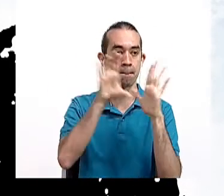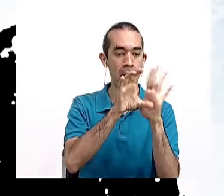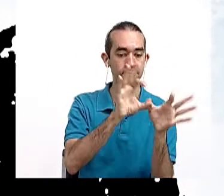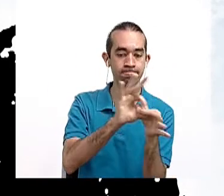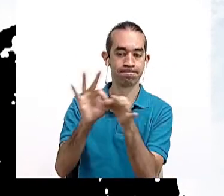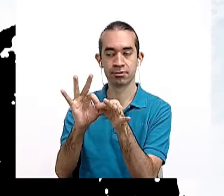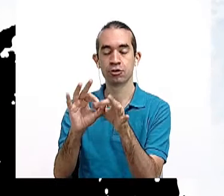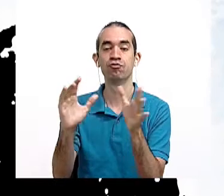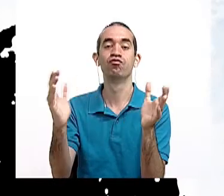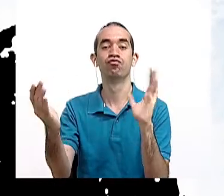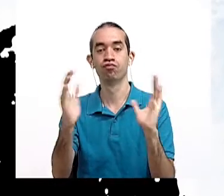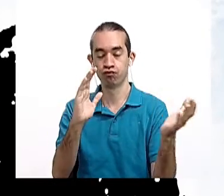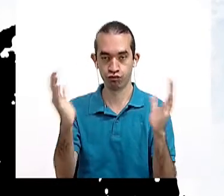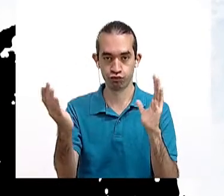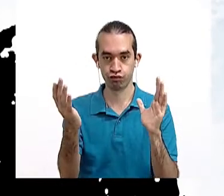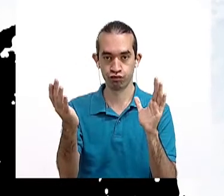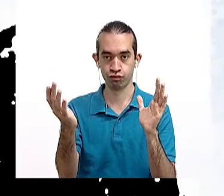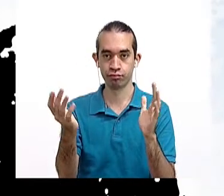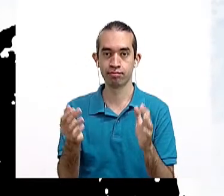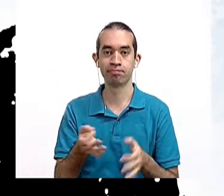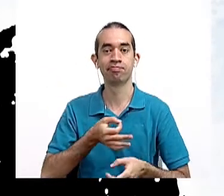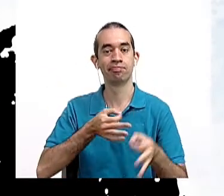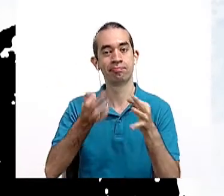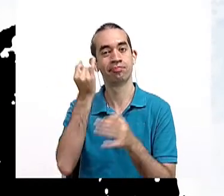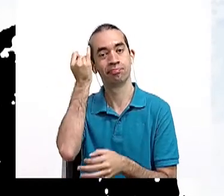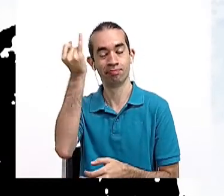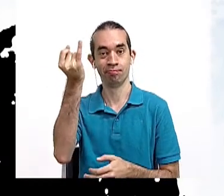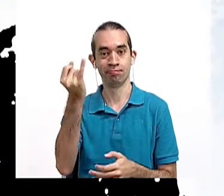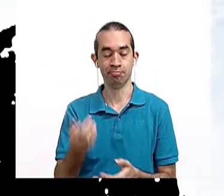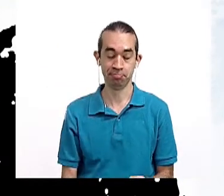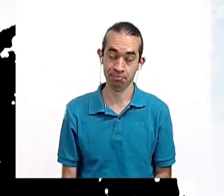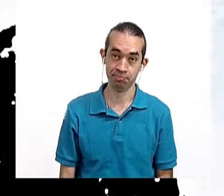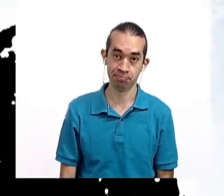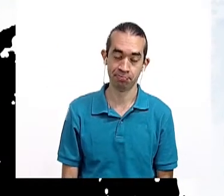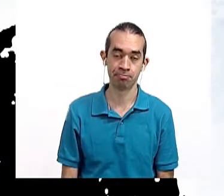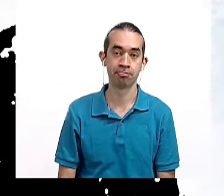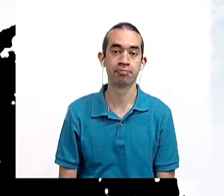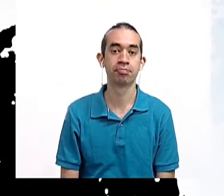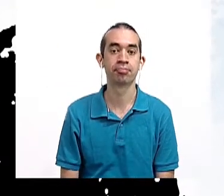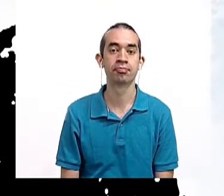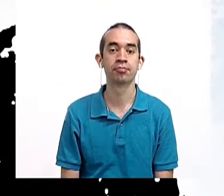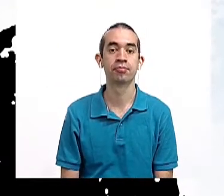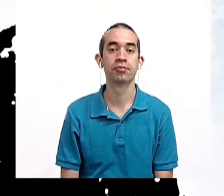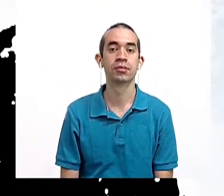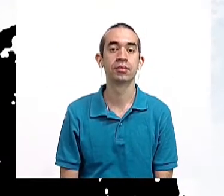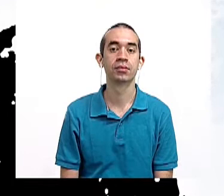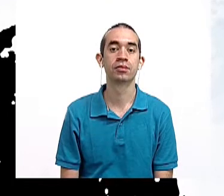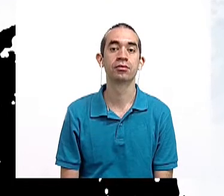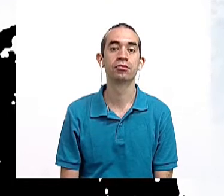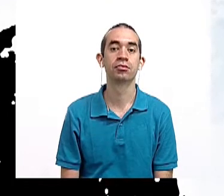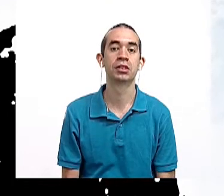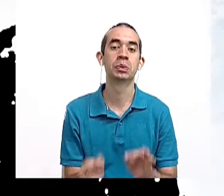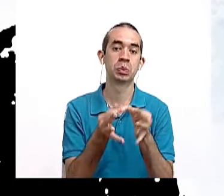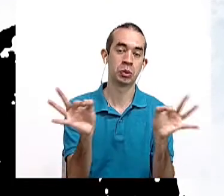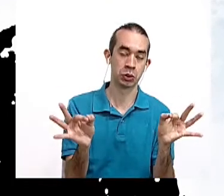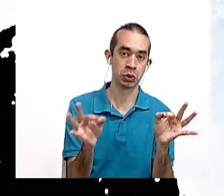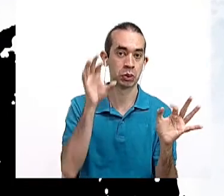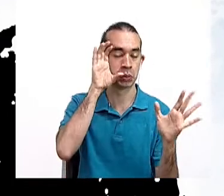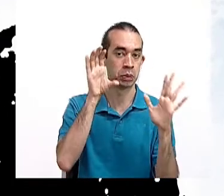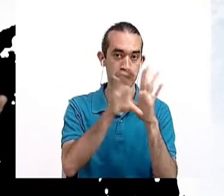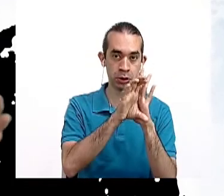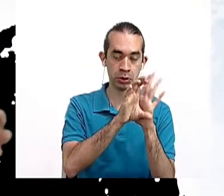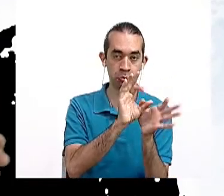para representar o explicar una idea, ¿sí? Utilizamos una expresión, una imagen,